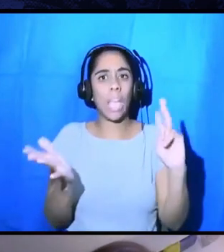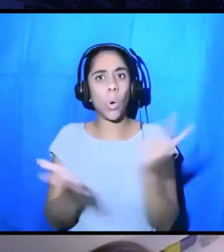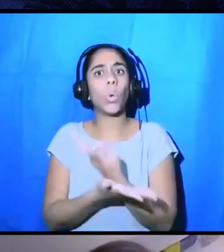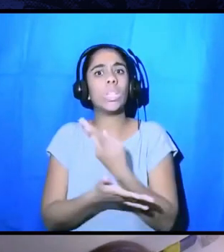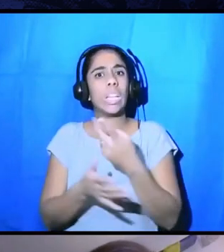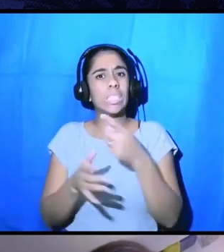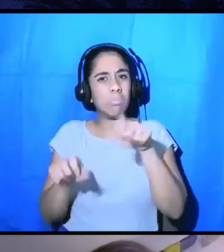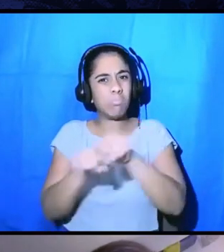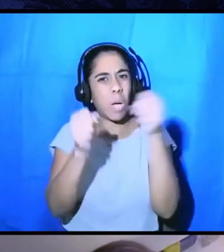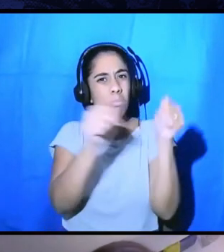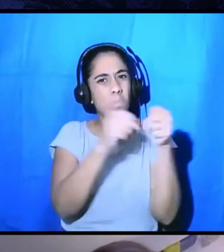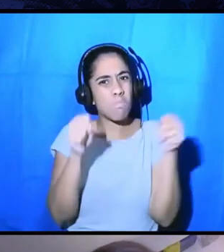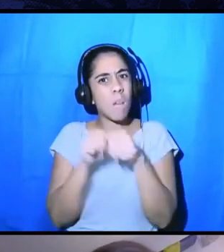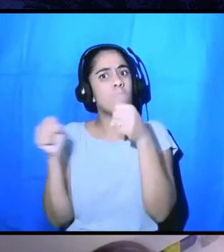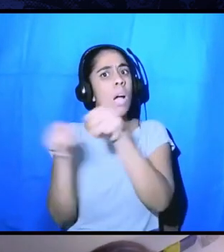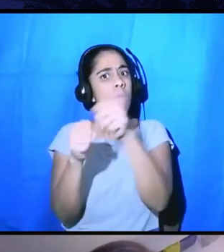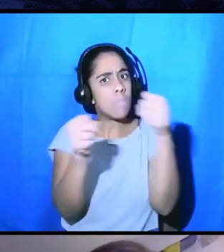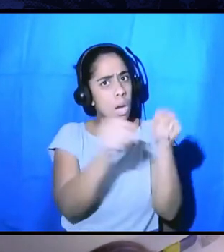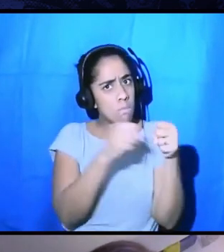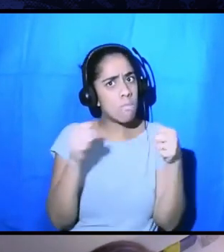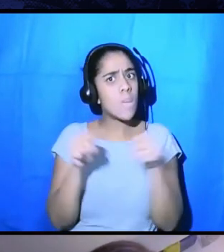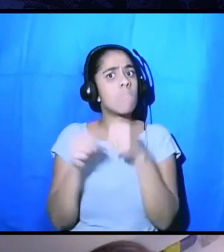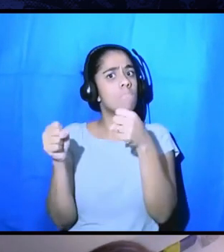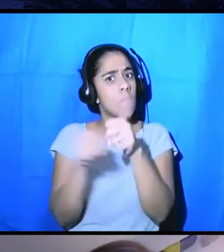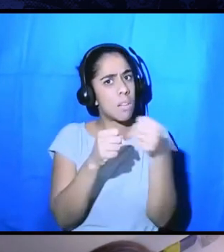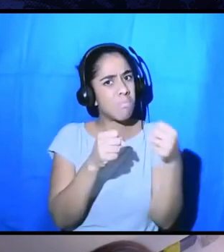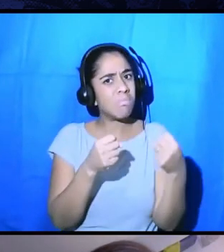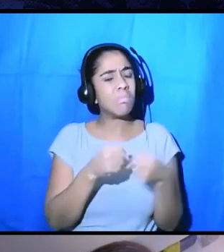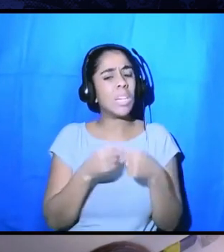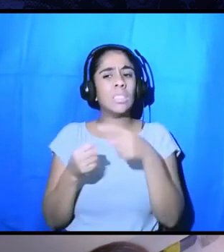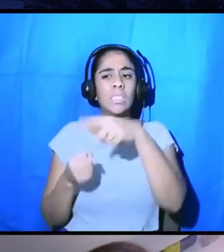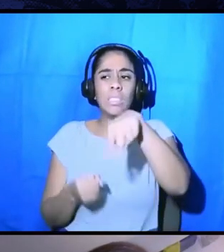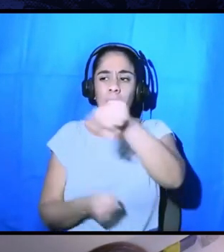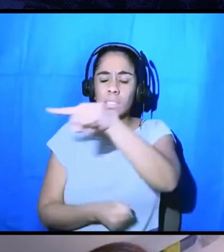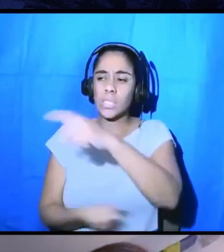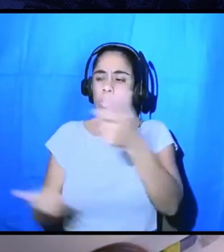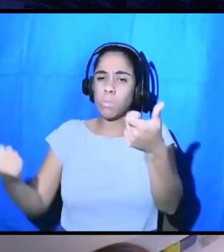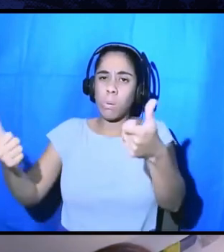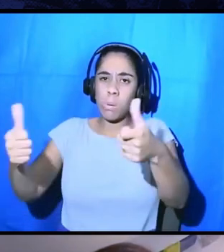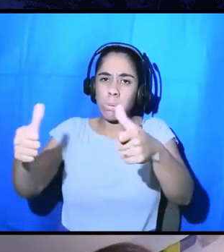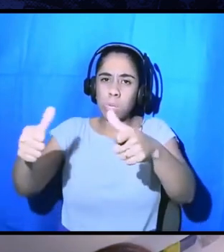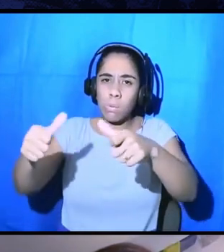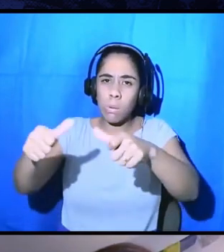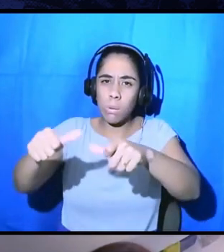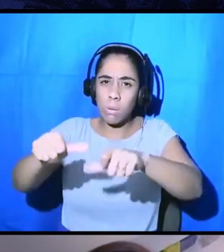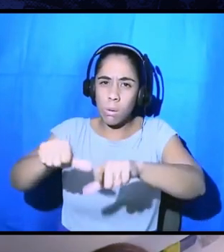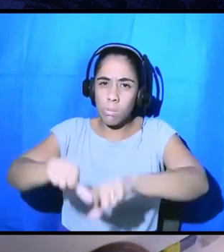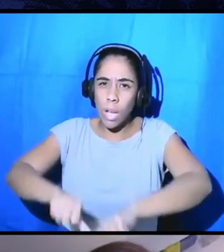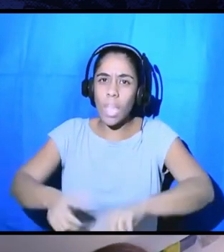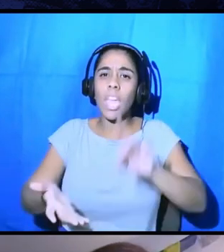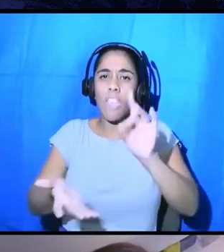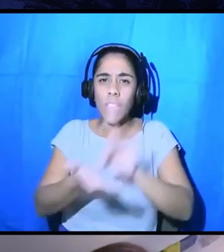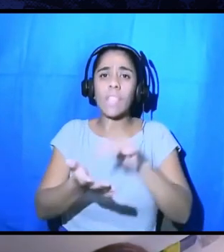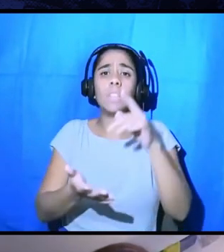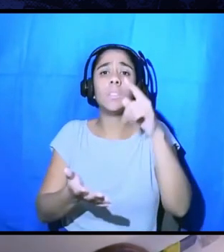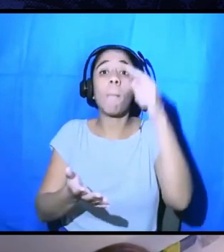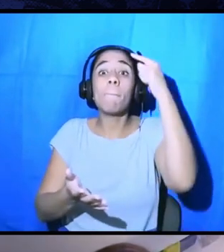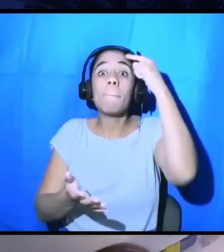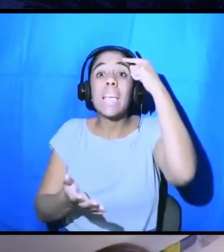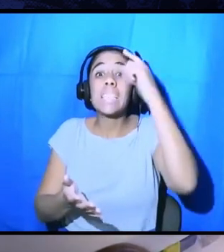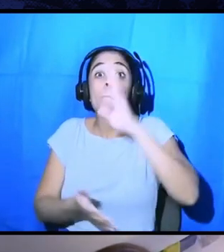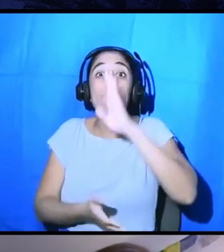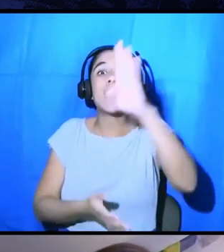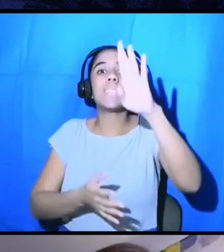por ahí iba lo que estabas diciendo que es mi pregunta sobre cuál es el proyecto que los sectores populares estamos